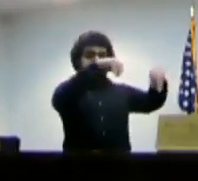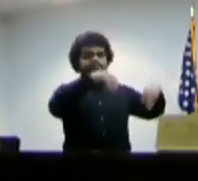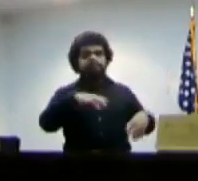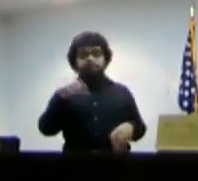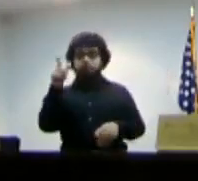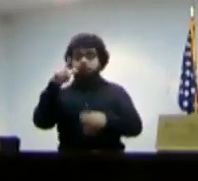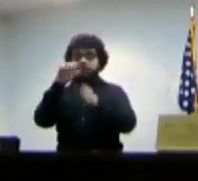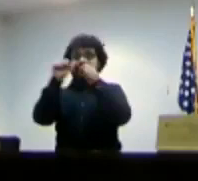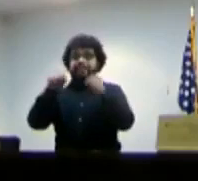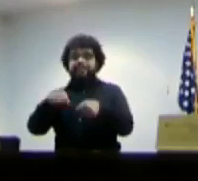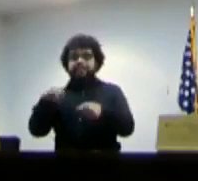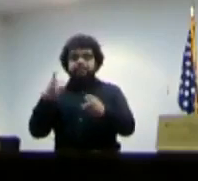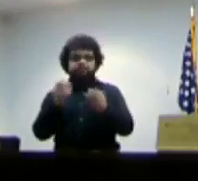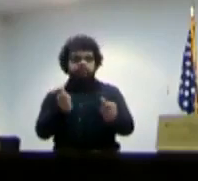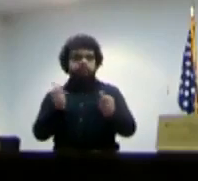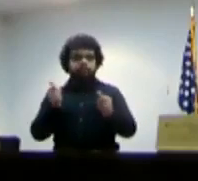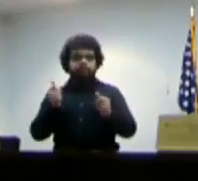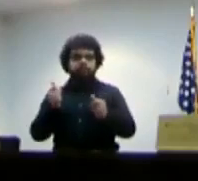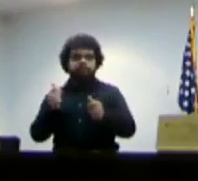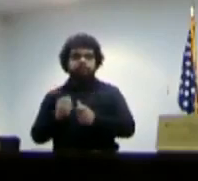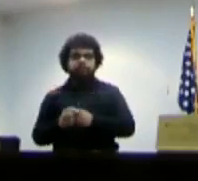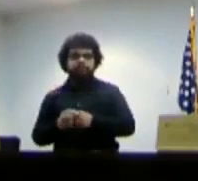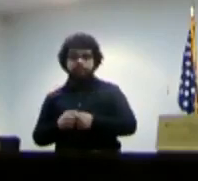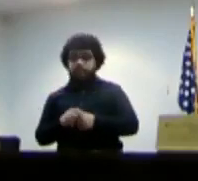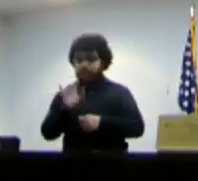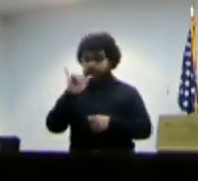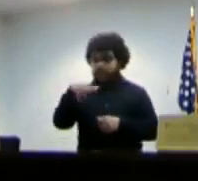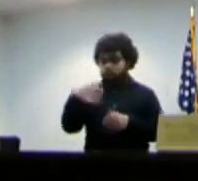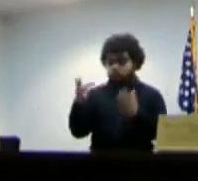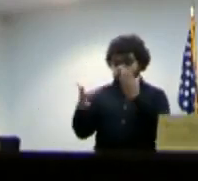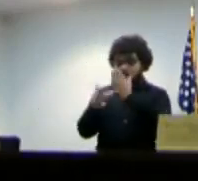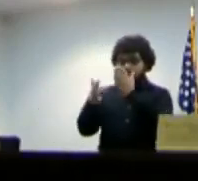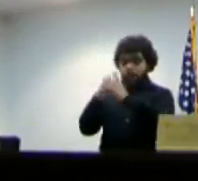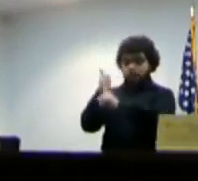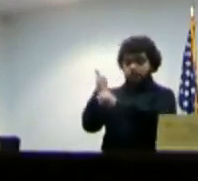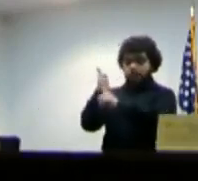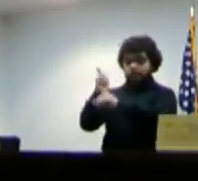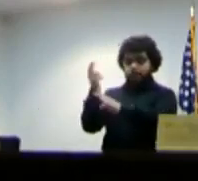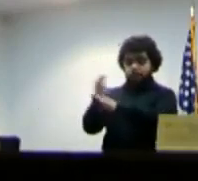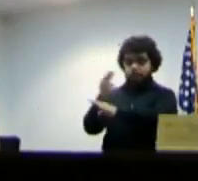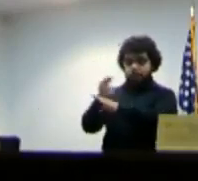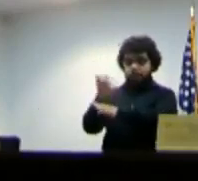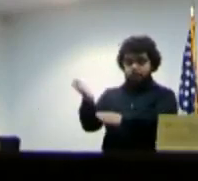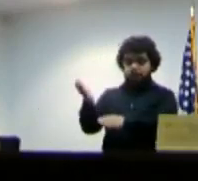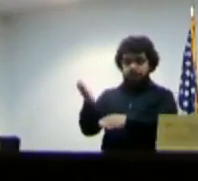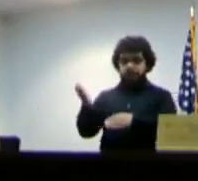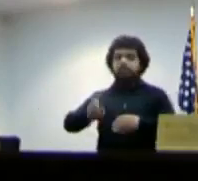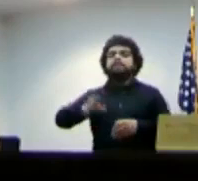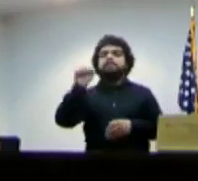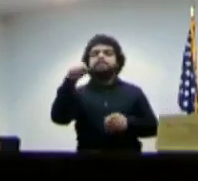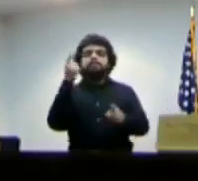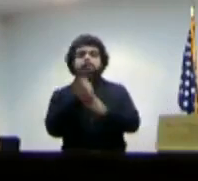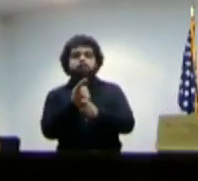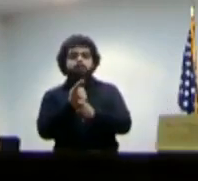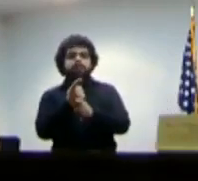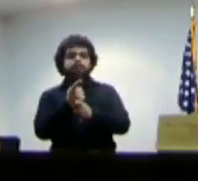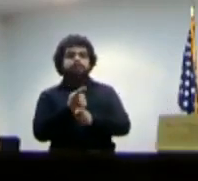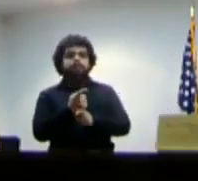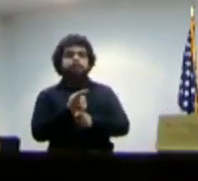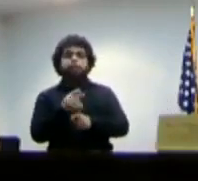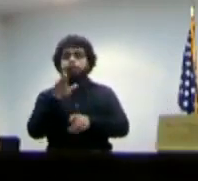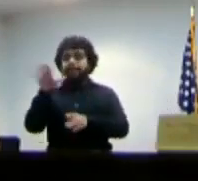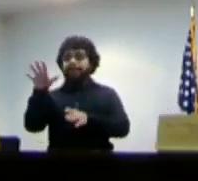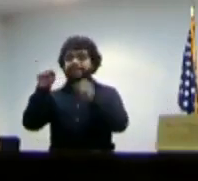eventos. Es automático. Eso es automático porque nuestras unidades están viendo como si